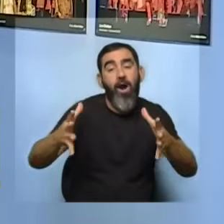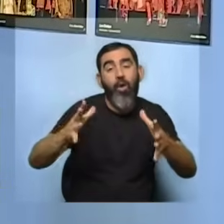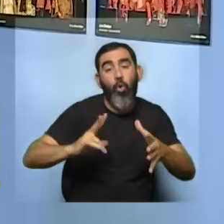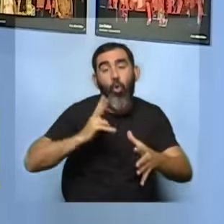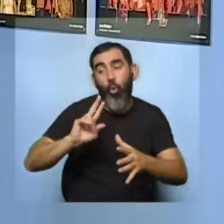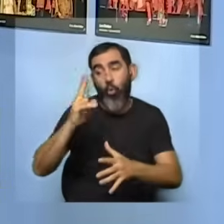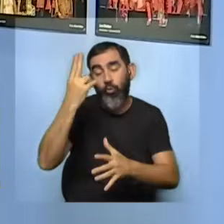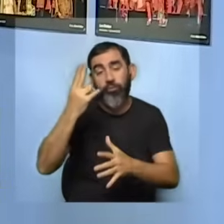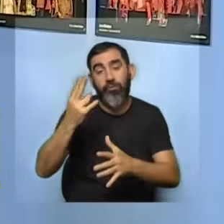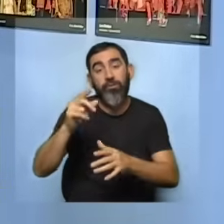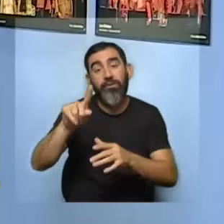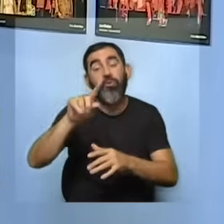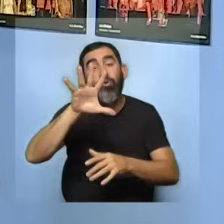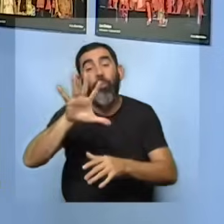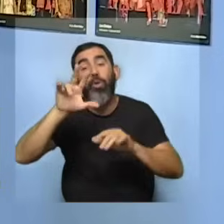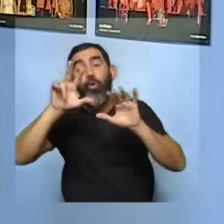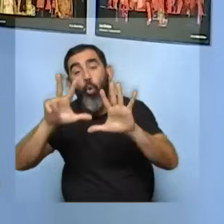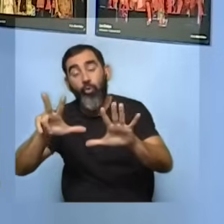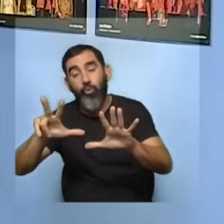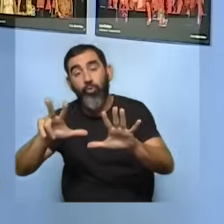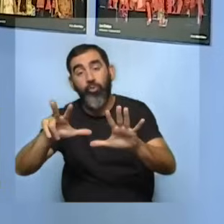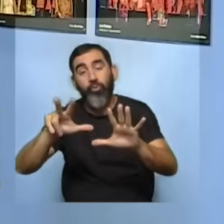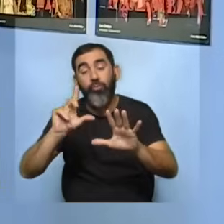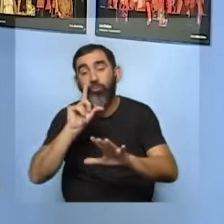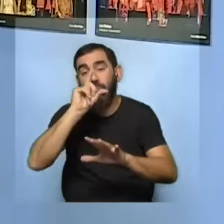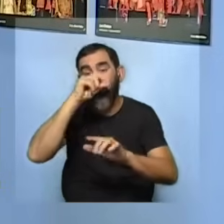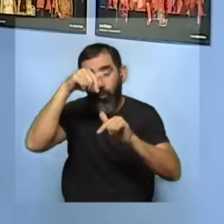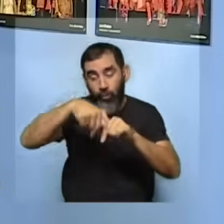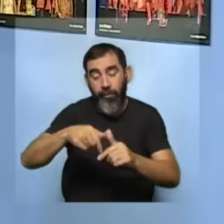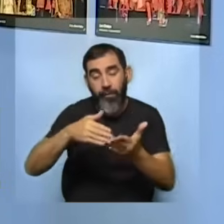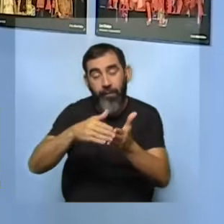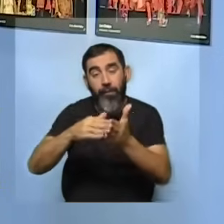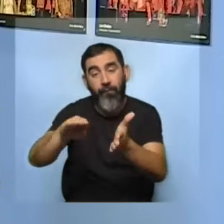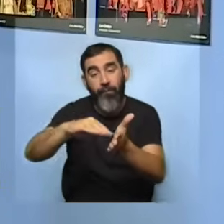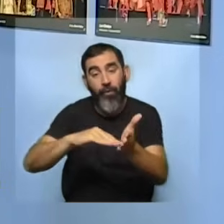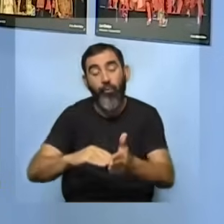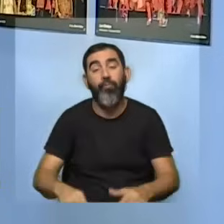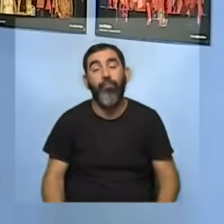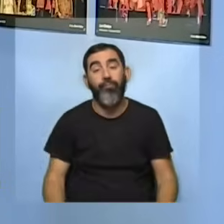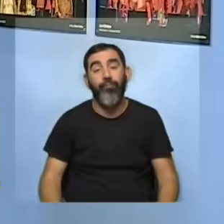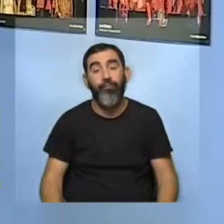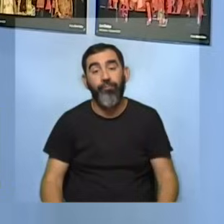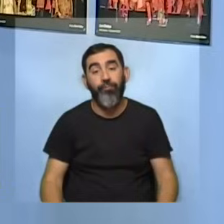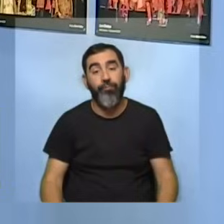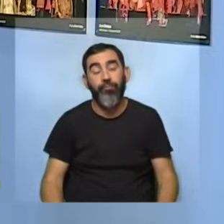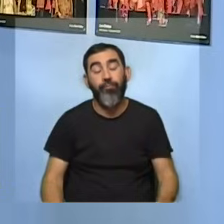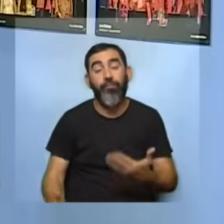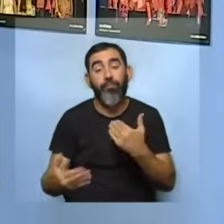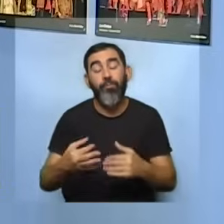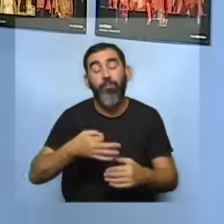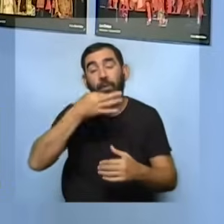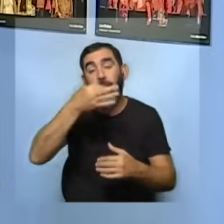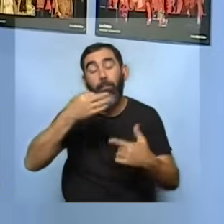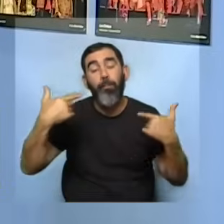llegando a Uruguay, de los cuales 158 tendrán una escala aquí, en la ciudad de Montevideo. Sobre esto habló el ministro